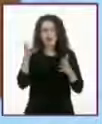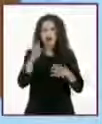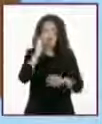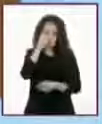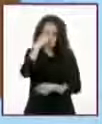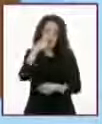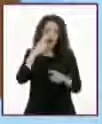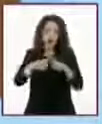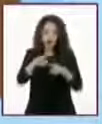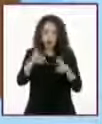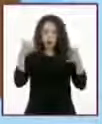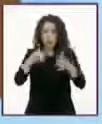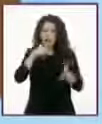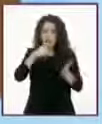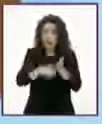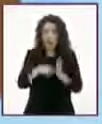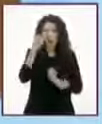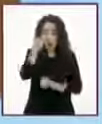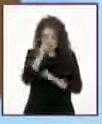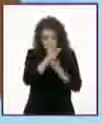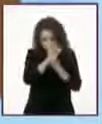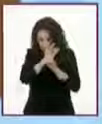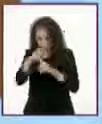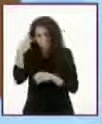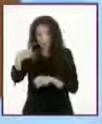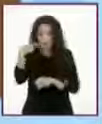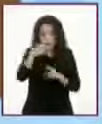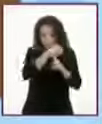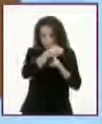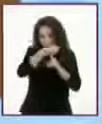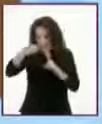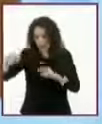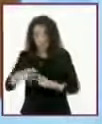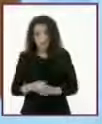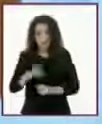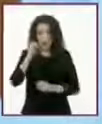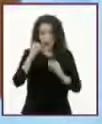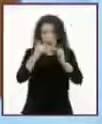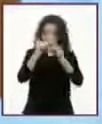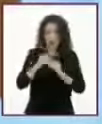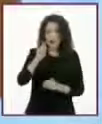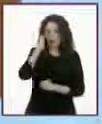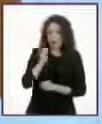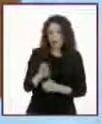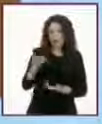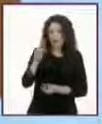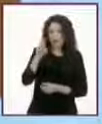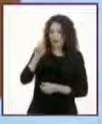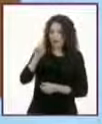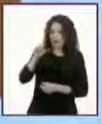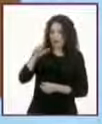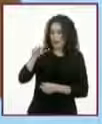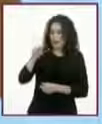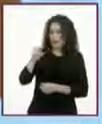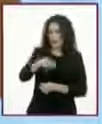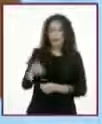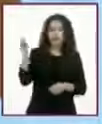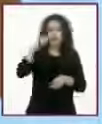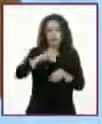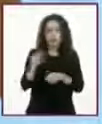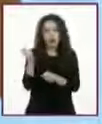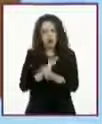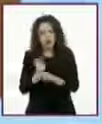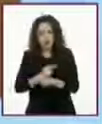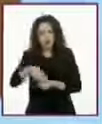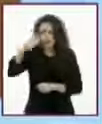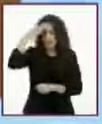cargo que ocupa y su grado o tratamiento, como licenciado, señora, su excelencia, etc. Cuando este dato se desconoce,